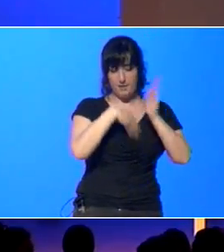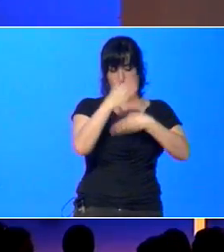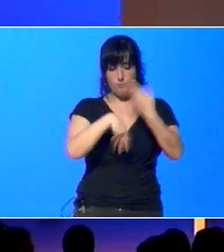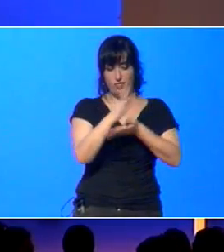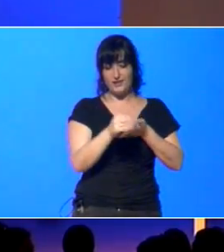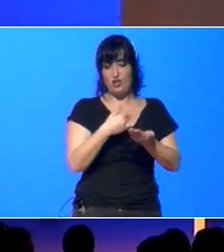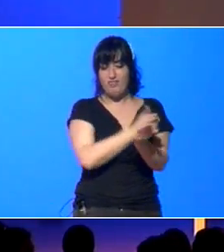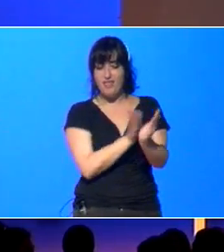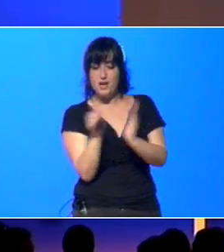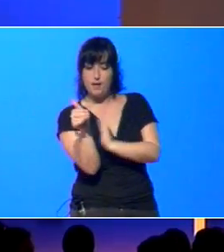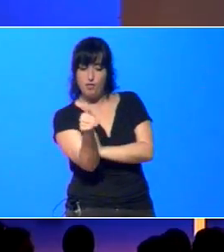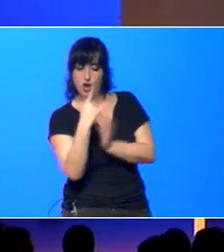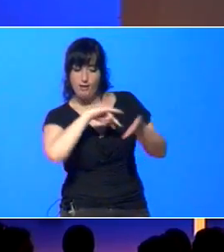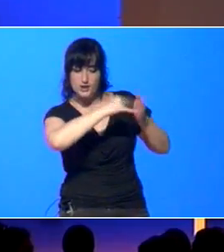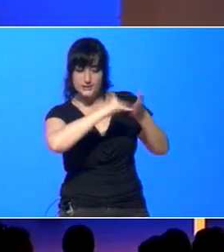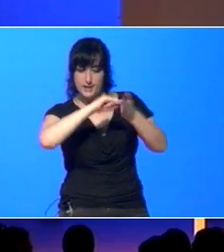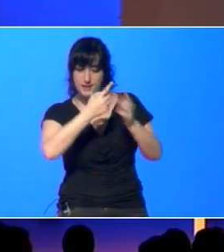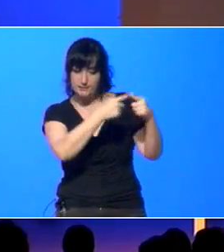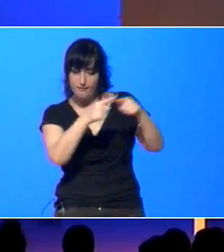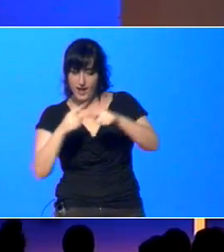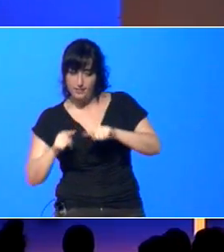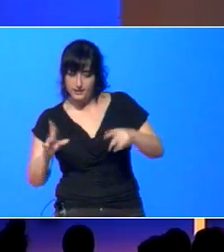entre sistemas. Se ha hecho ya,